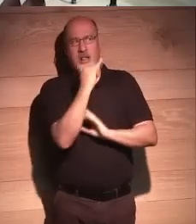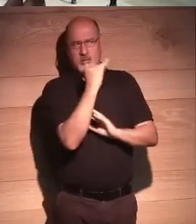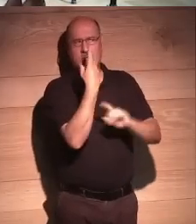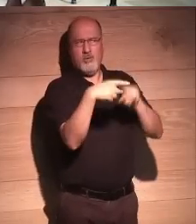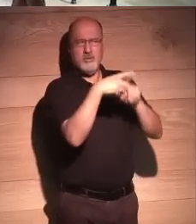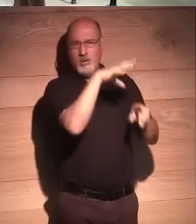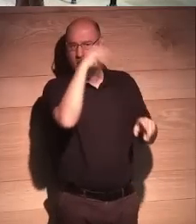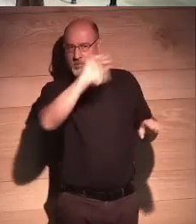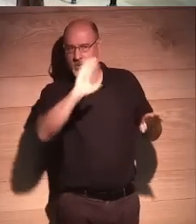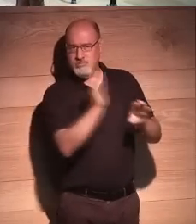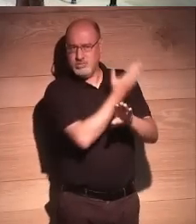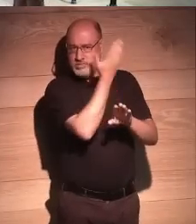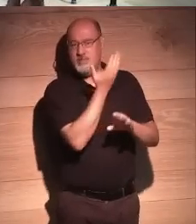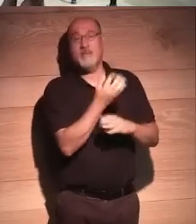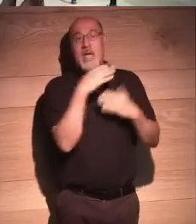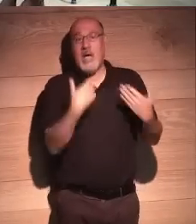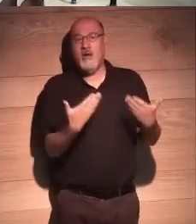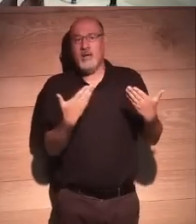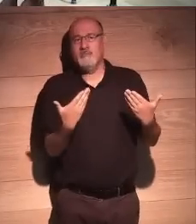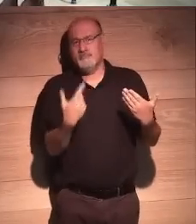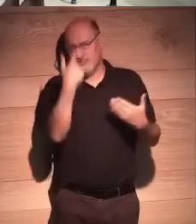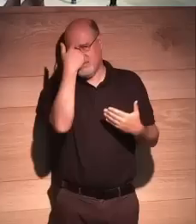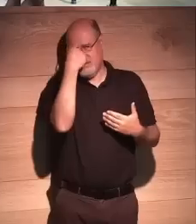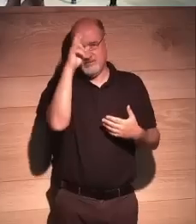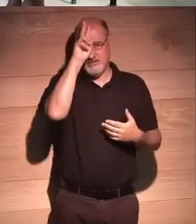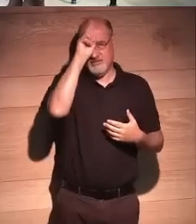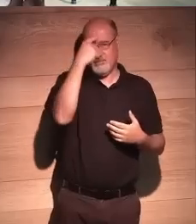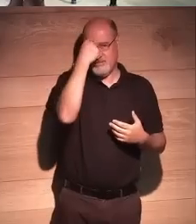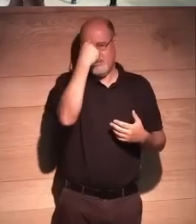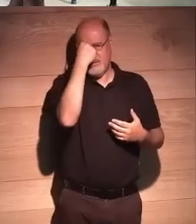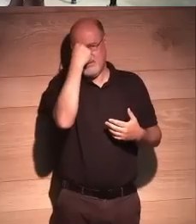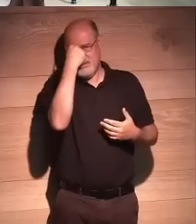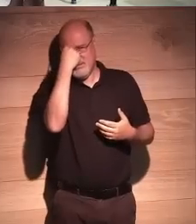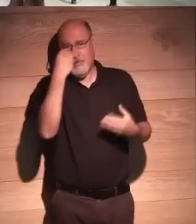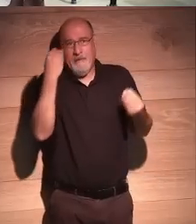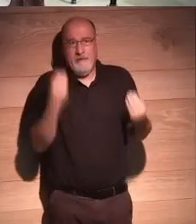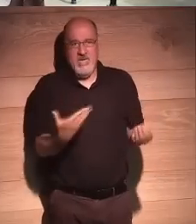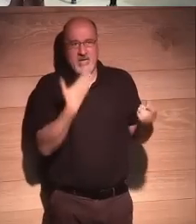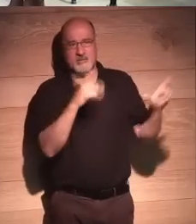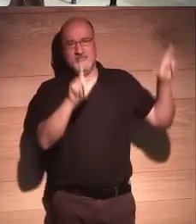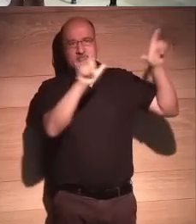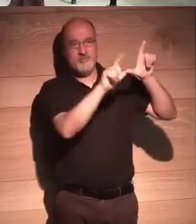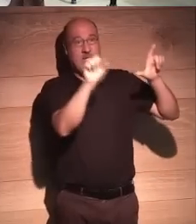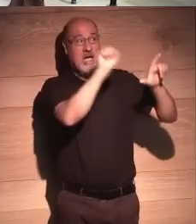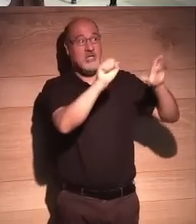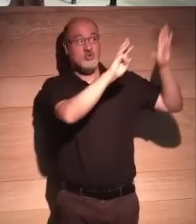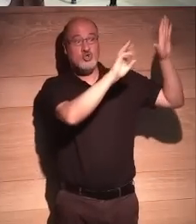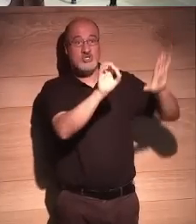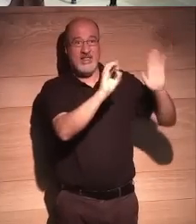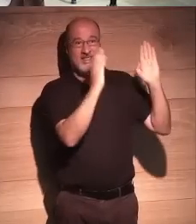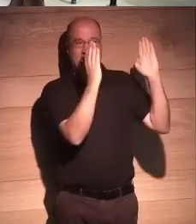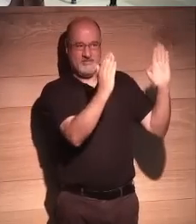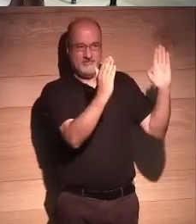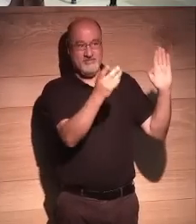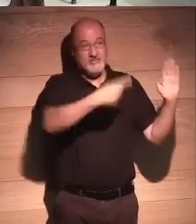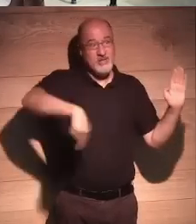olvidar también, pero vamos a ponernos nostálgicos para bien, ¿no? Entonces, yo quiero saber qué echamos de menos.